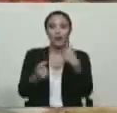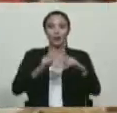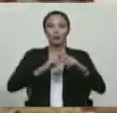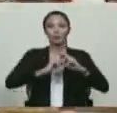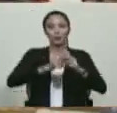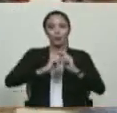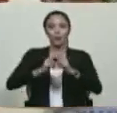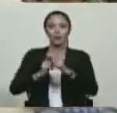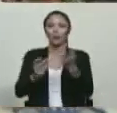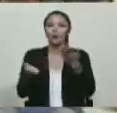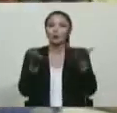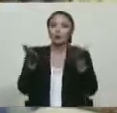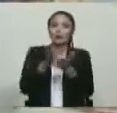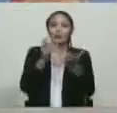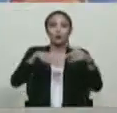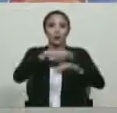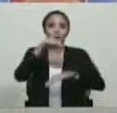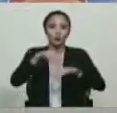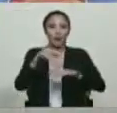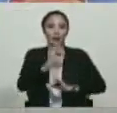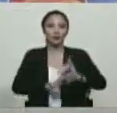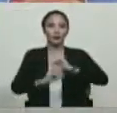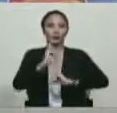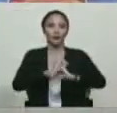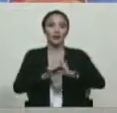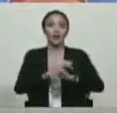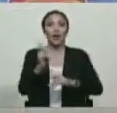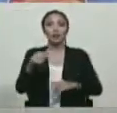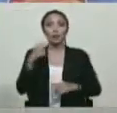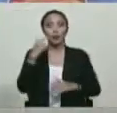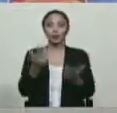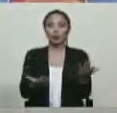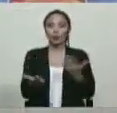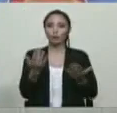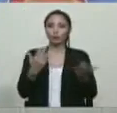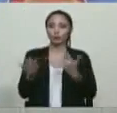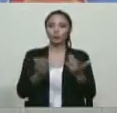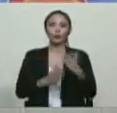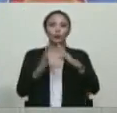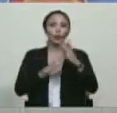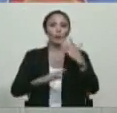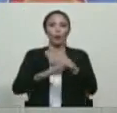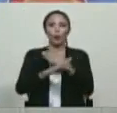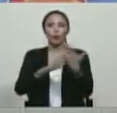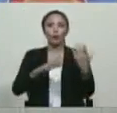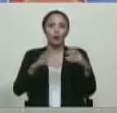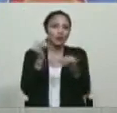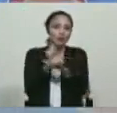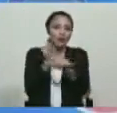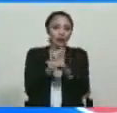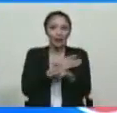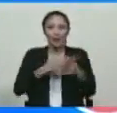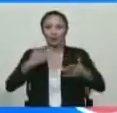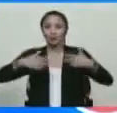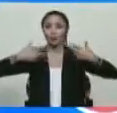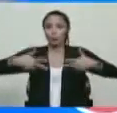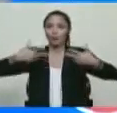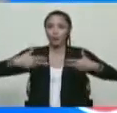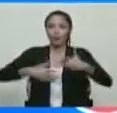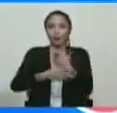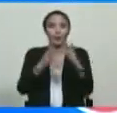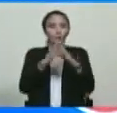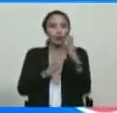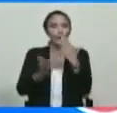nacionales e internacionales. Un robot digital que atienda vía móvil y vía web todas las necesidades de nuestros turistas nacionales